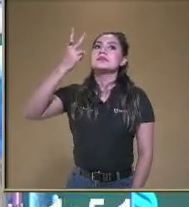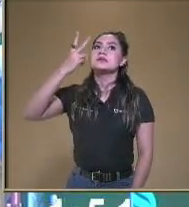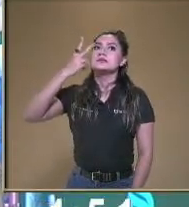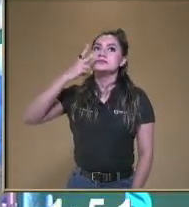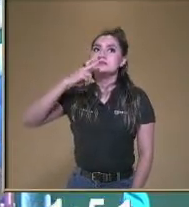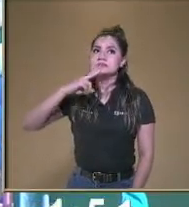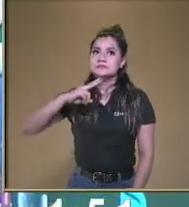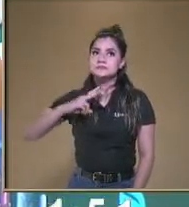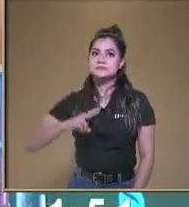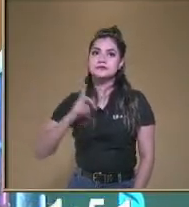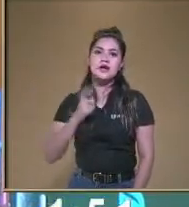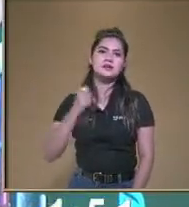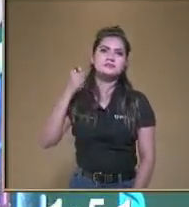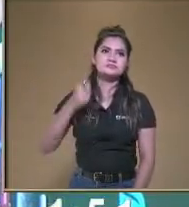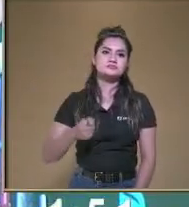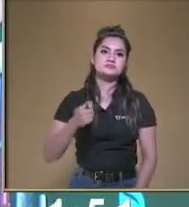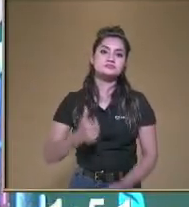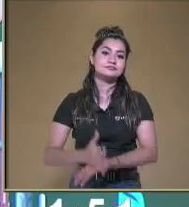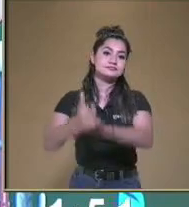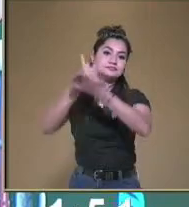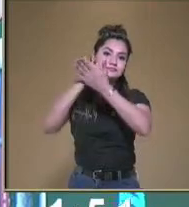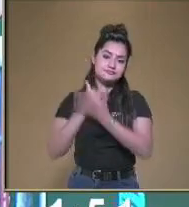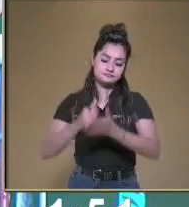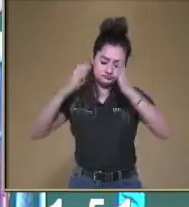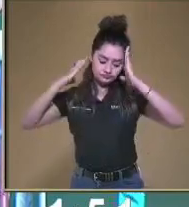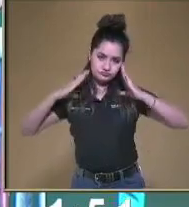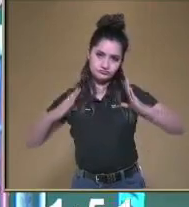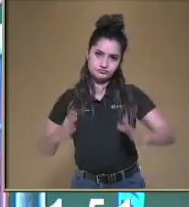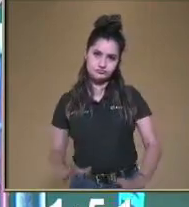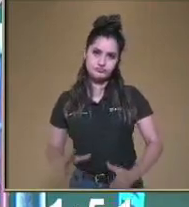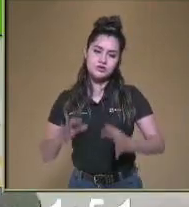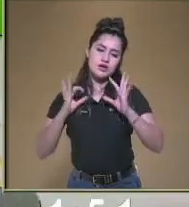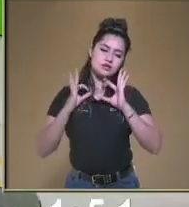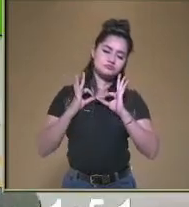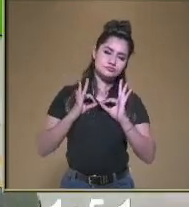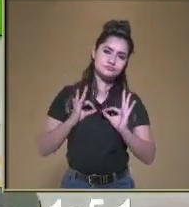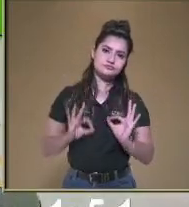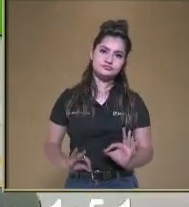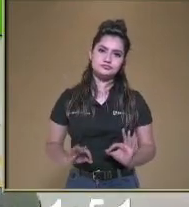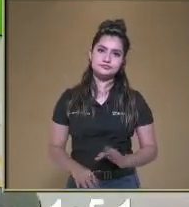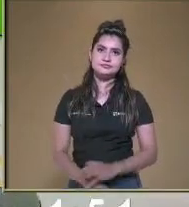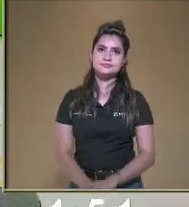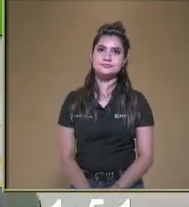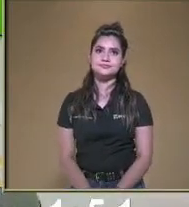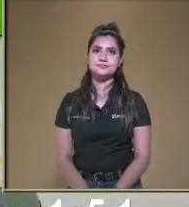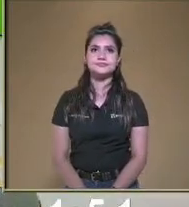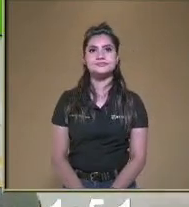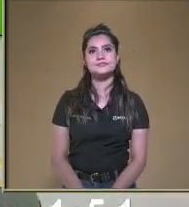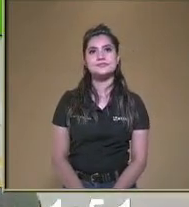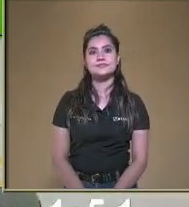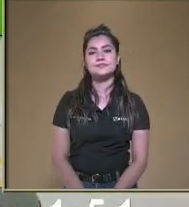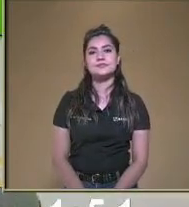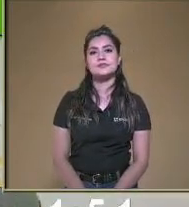Esto quiere decir que vamos a oxigenar nuestro cuerpo. ¿Sí? Respiramos. Y